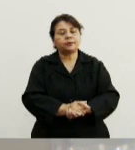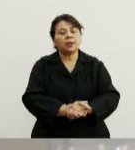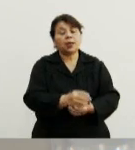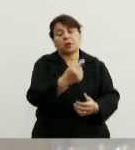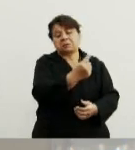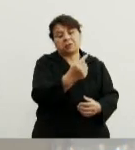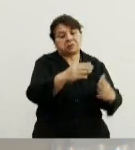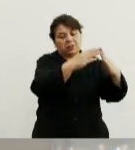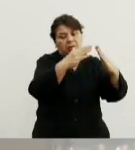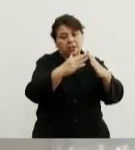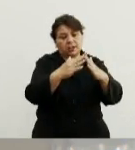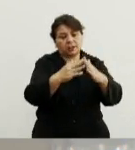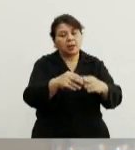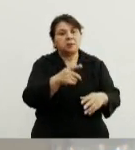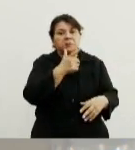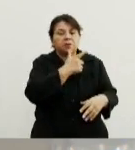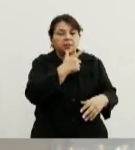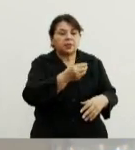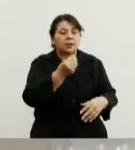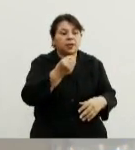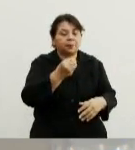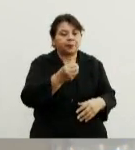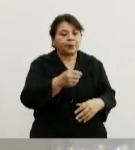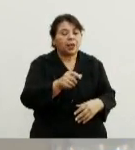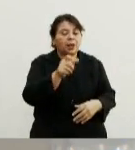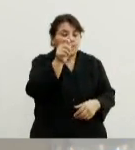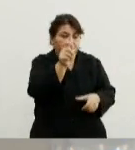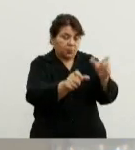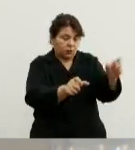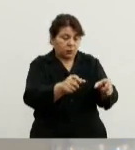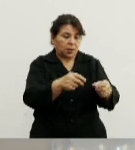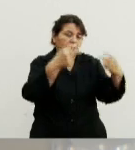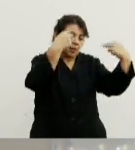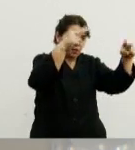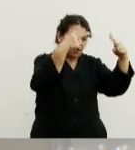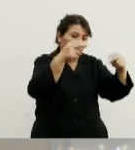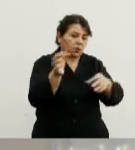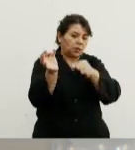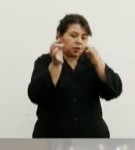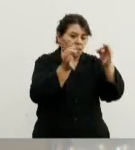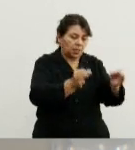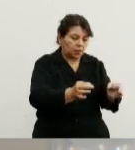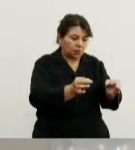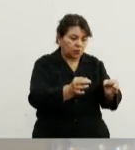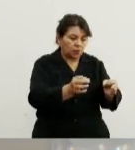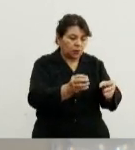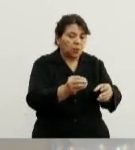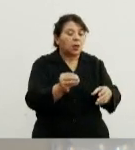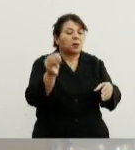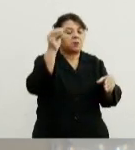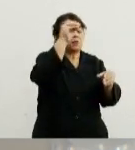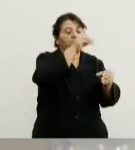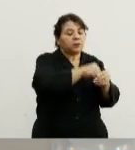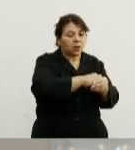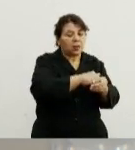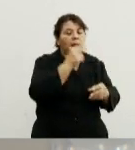creo que el hecho de tener a las personas que han venido del exterior en los hoteles ha facilitado el control